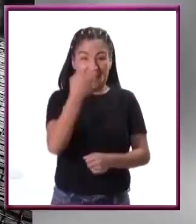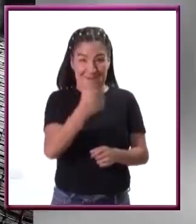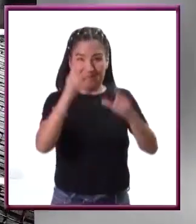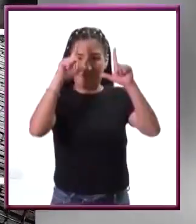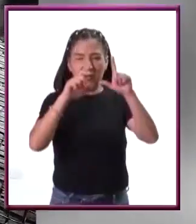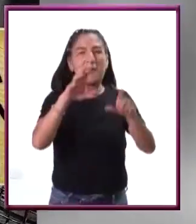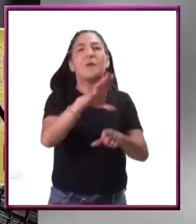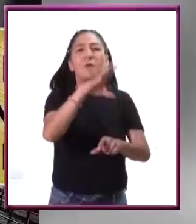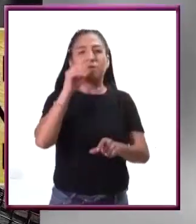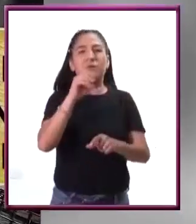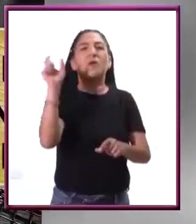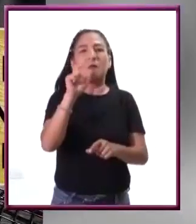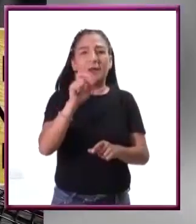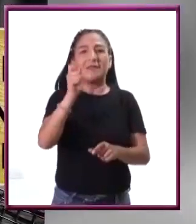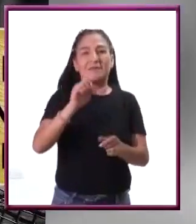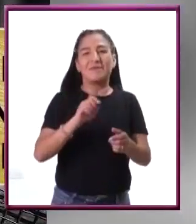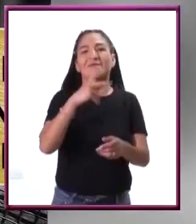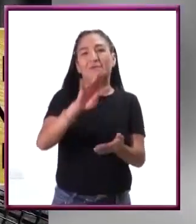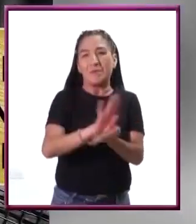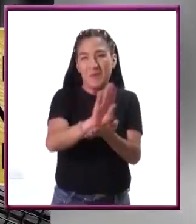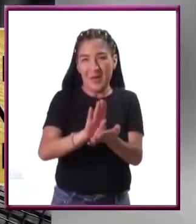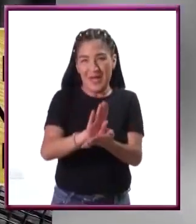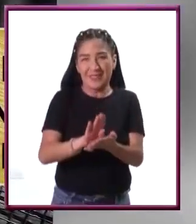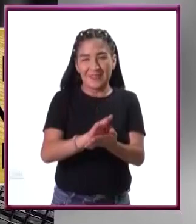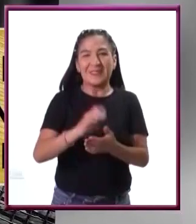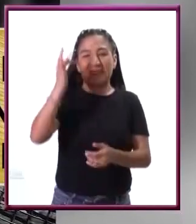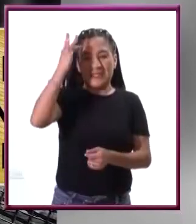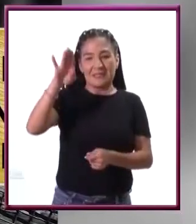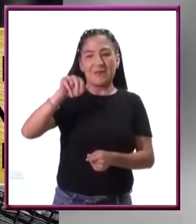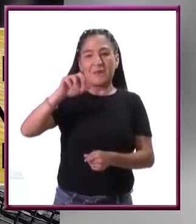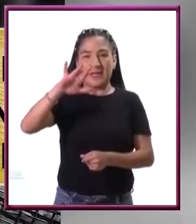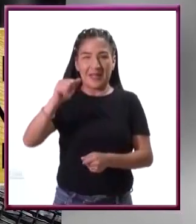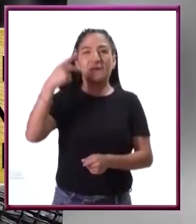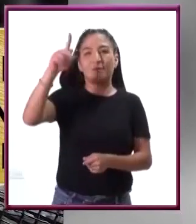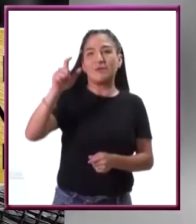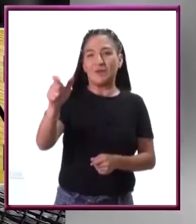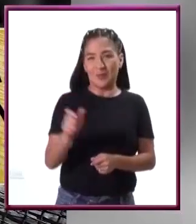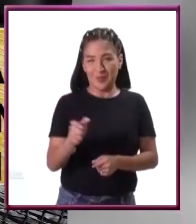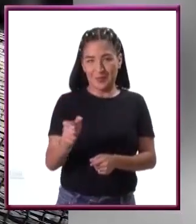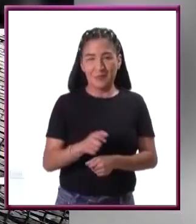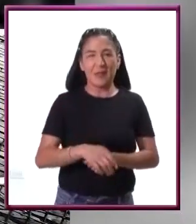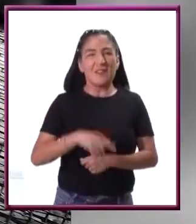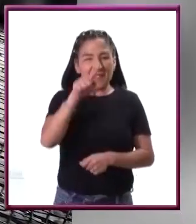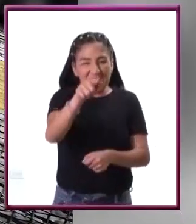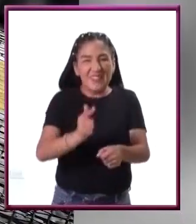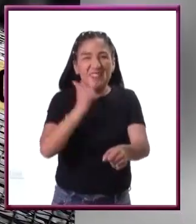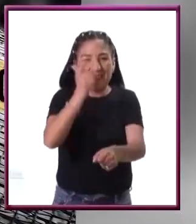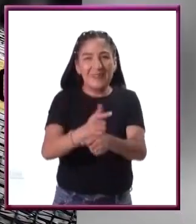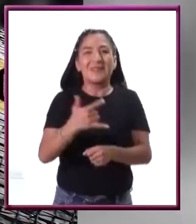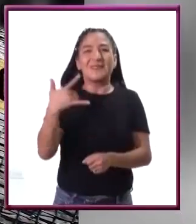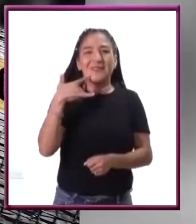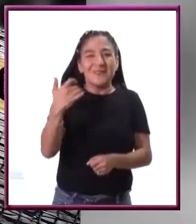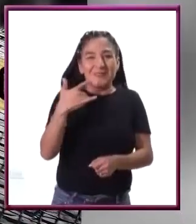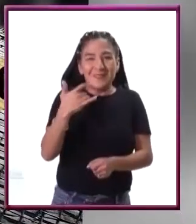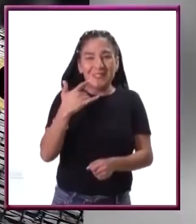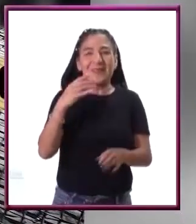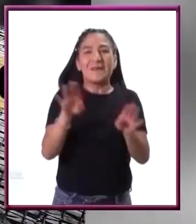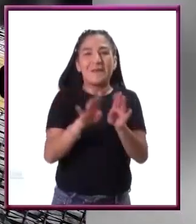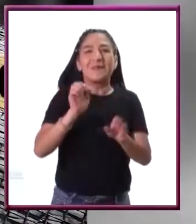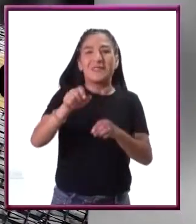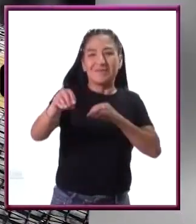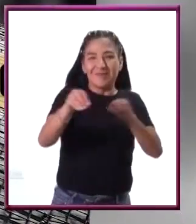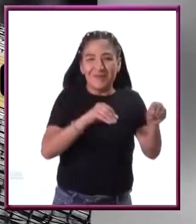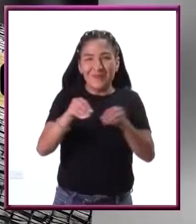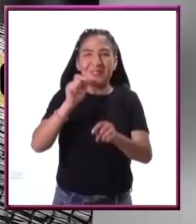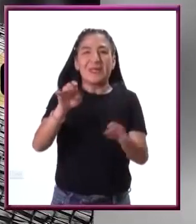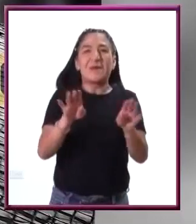entre los barrios de Santa María y San Jerónimo, Xochimilco. ¿Te das cuenta del esfuerzo y la coordinación que se requiere